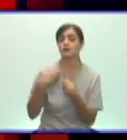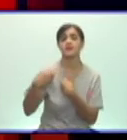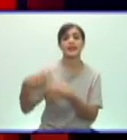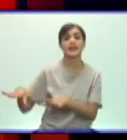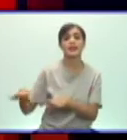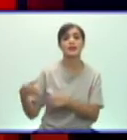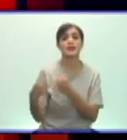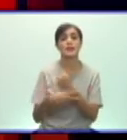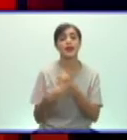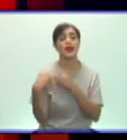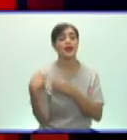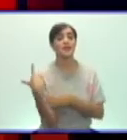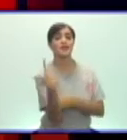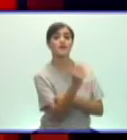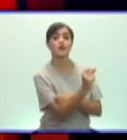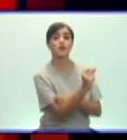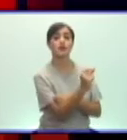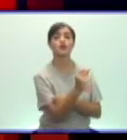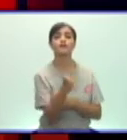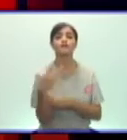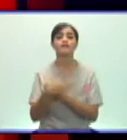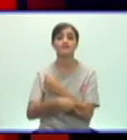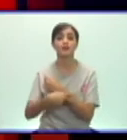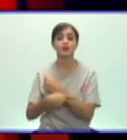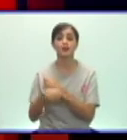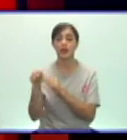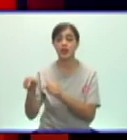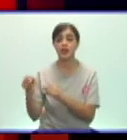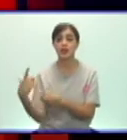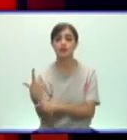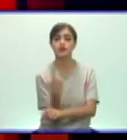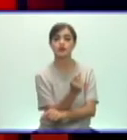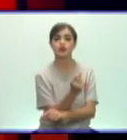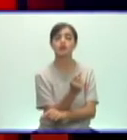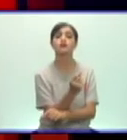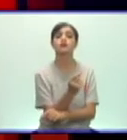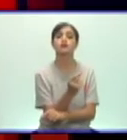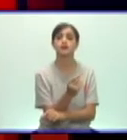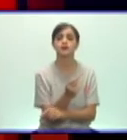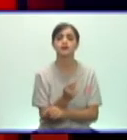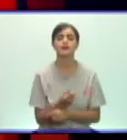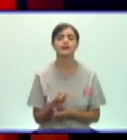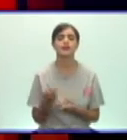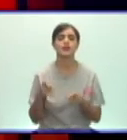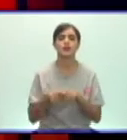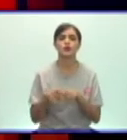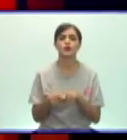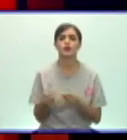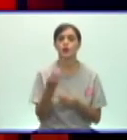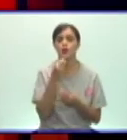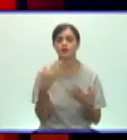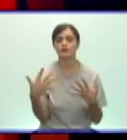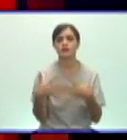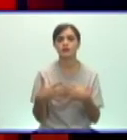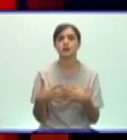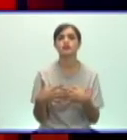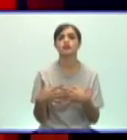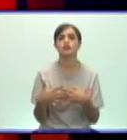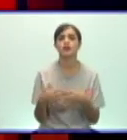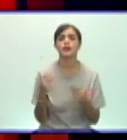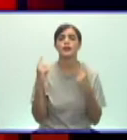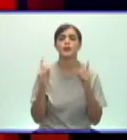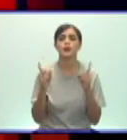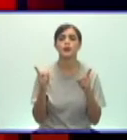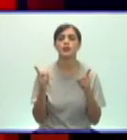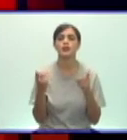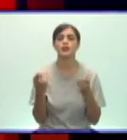de residencia, su lugar de residencia. Y tiene que ver también un poco esto con el desarrollo de esa política agresiva, además